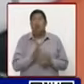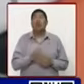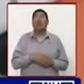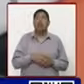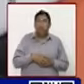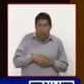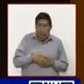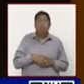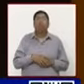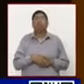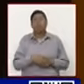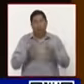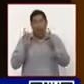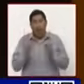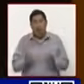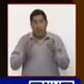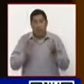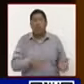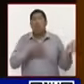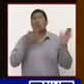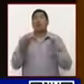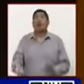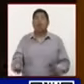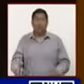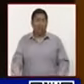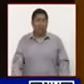se ha muerto así.